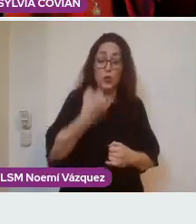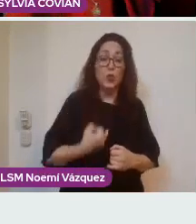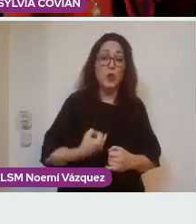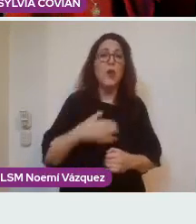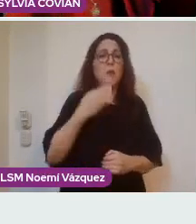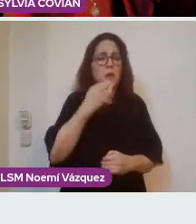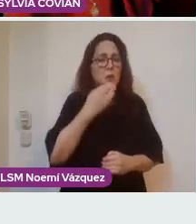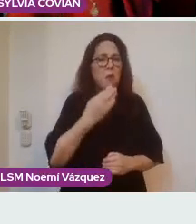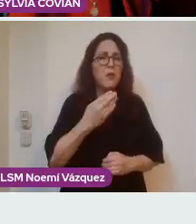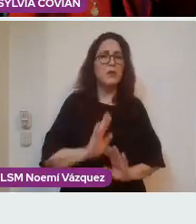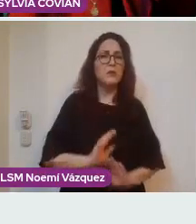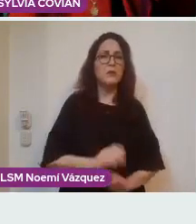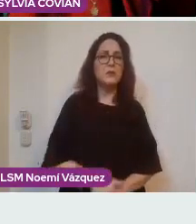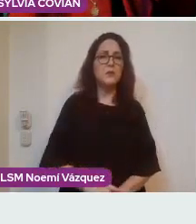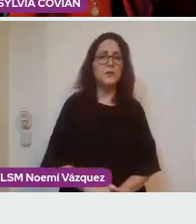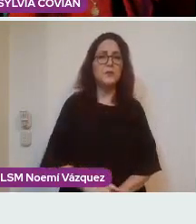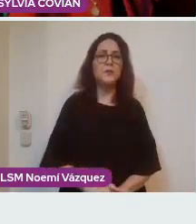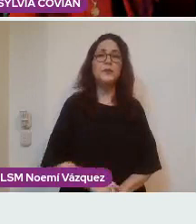de angustia,